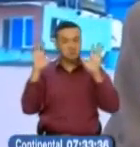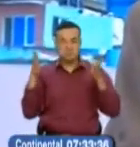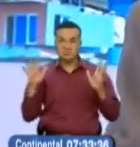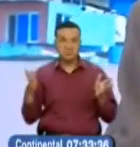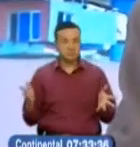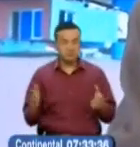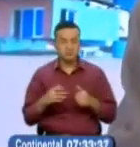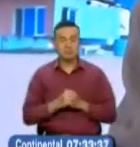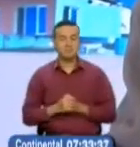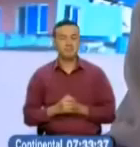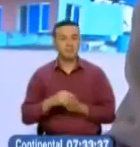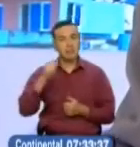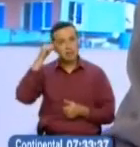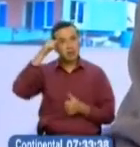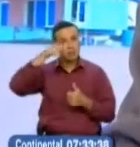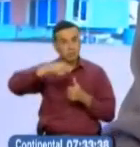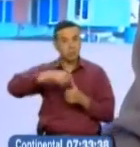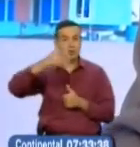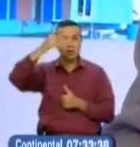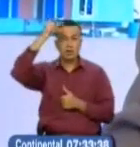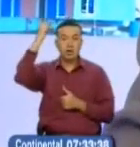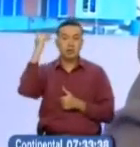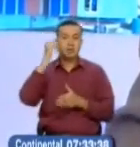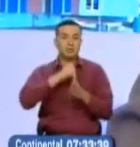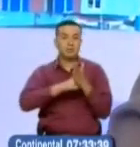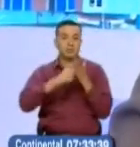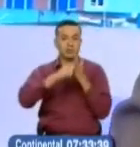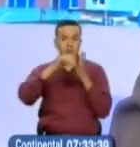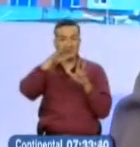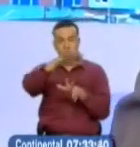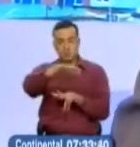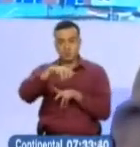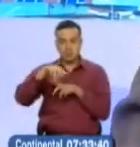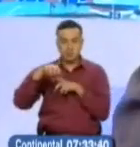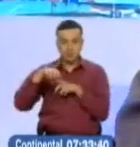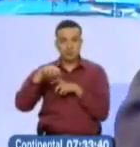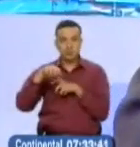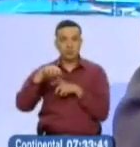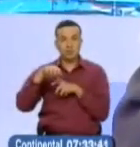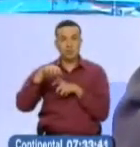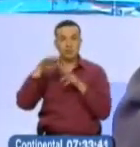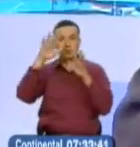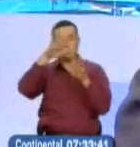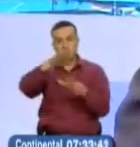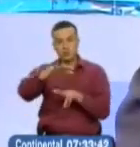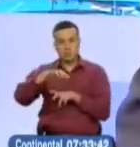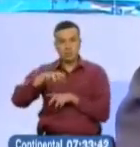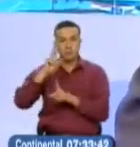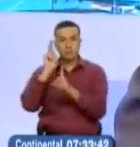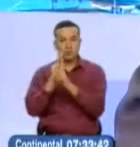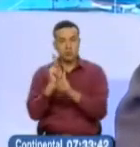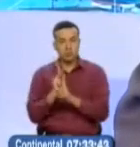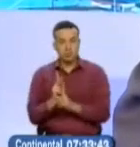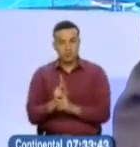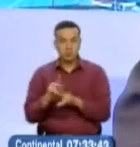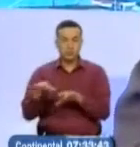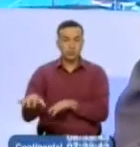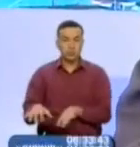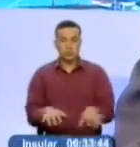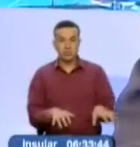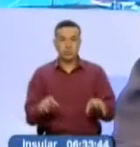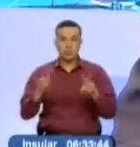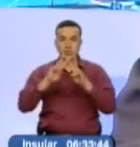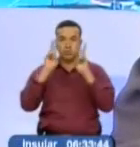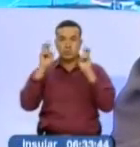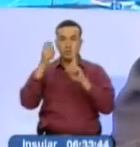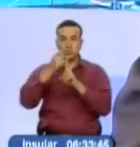eh recuerde usted que antes en el Ministerio de agricultura había como ejes claros de acción en relación al